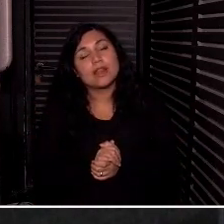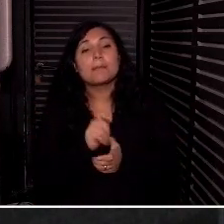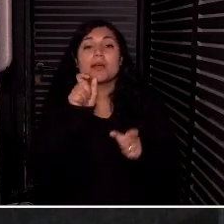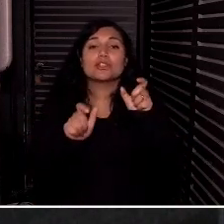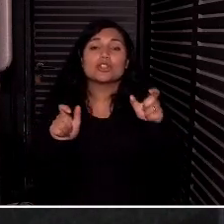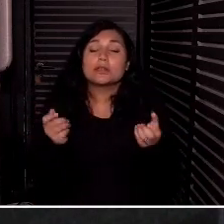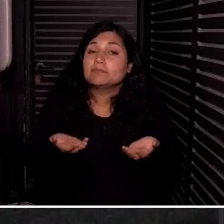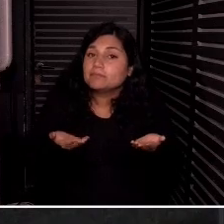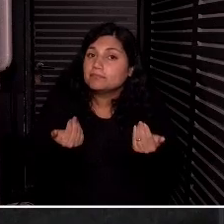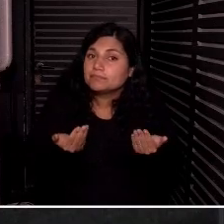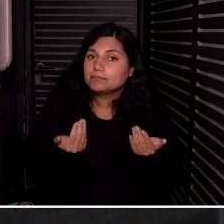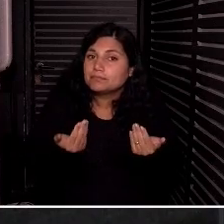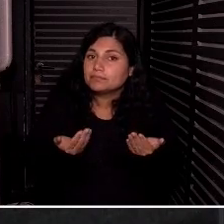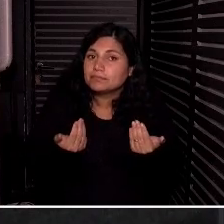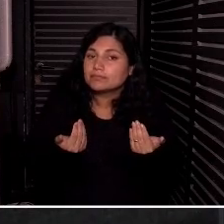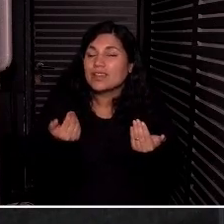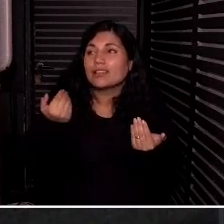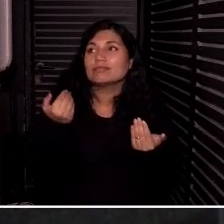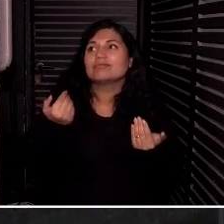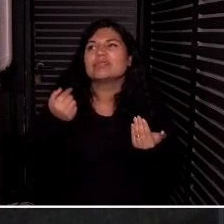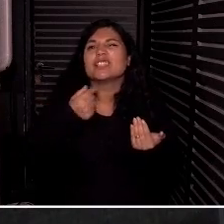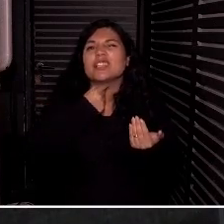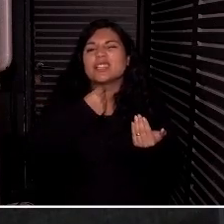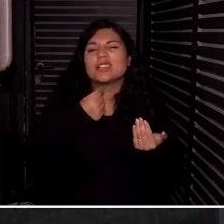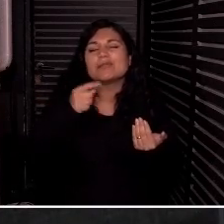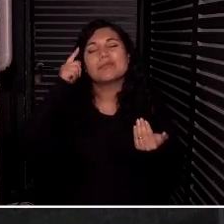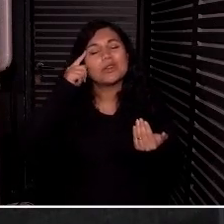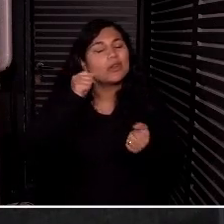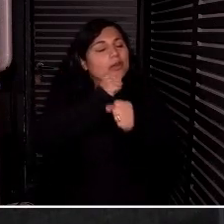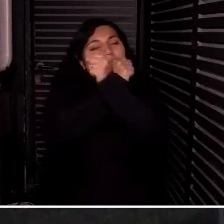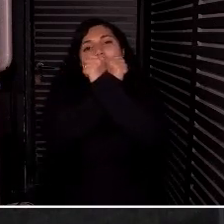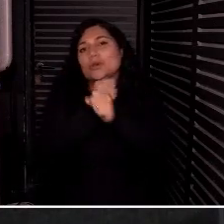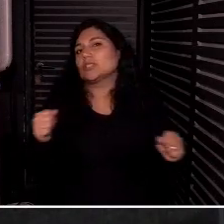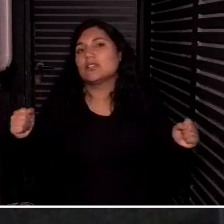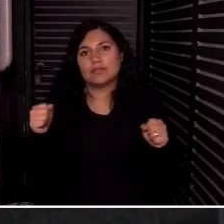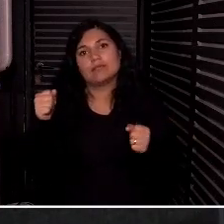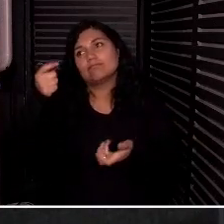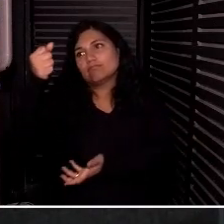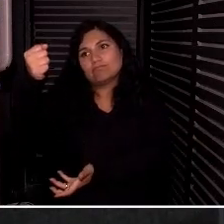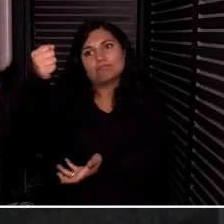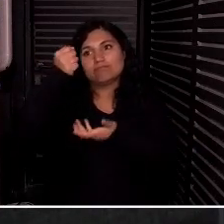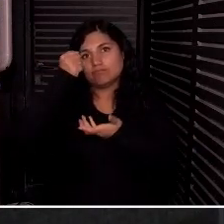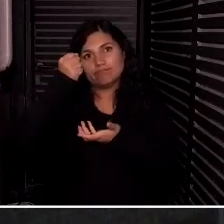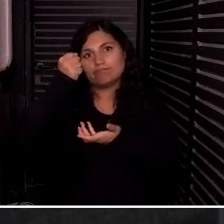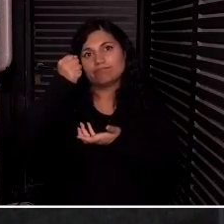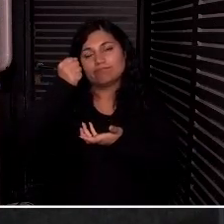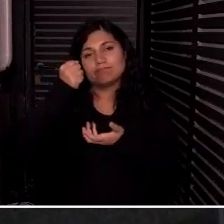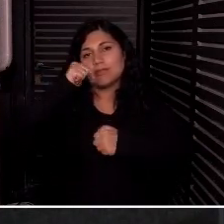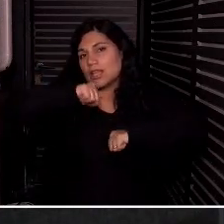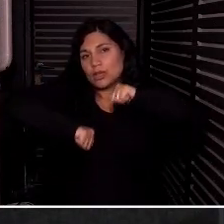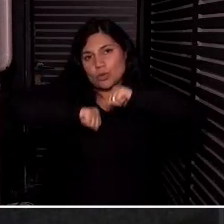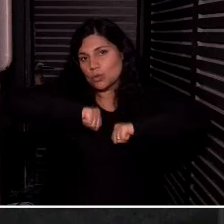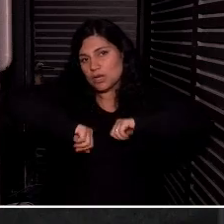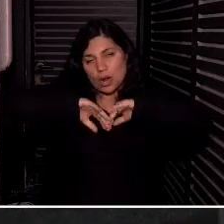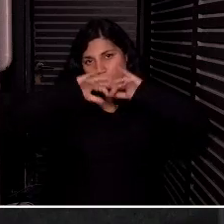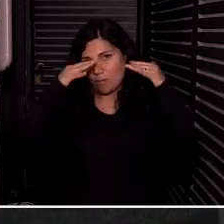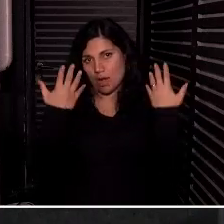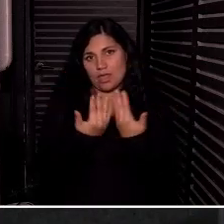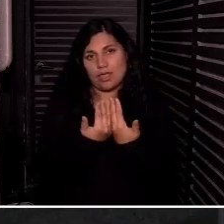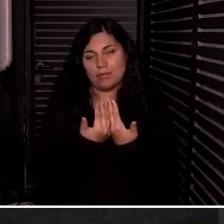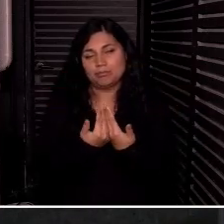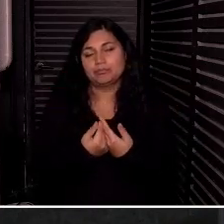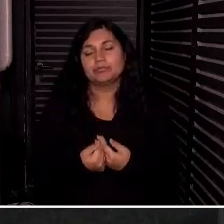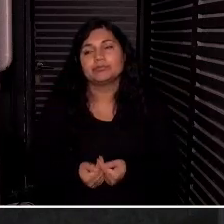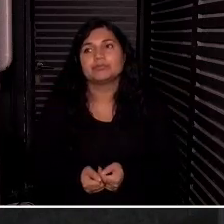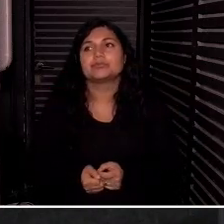gente es algo que hoy día es un imposible que está Atrapado también por el por el financiamiento no solo de ibn sino que de la industria completa y yo ahí